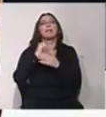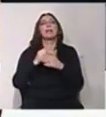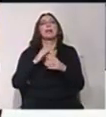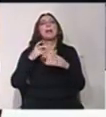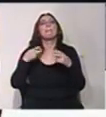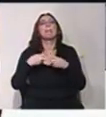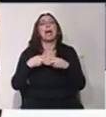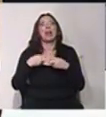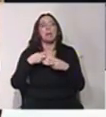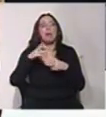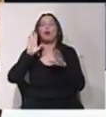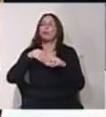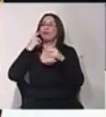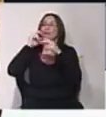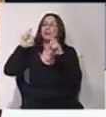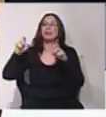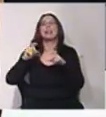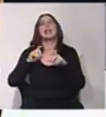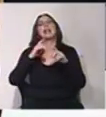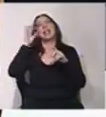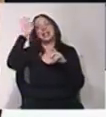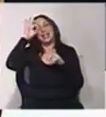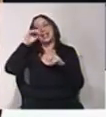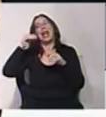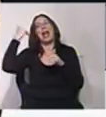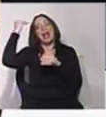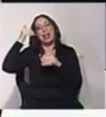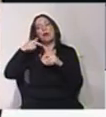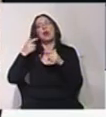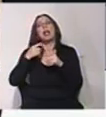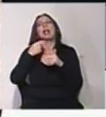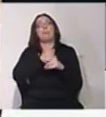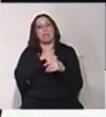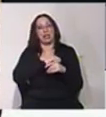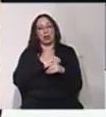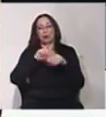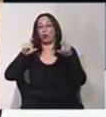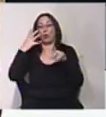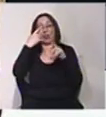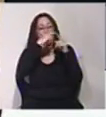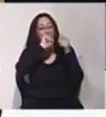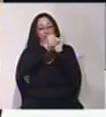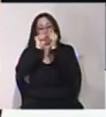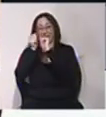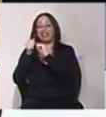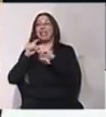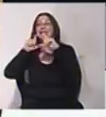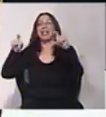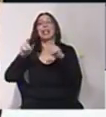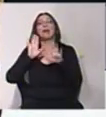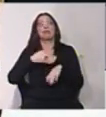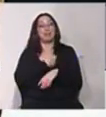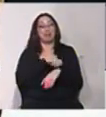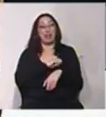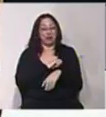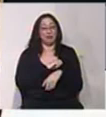Una, por supuesto, en euskera, otra en inglés, otra en árabe y hay una en castellano. La leyenda que está en castellano es el